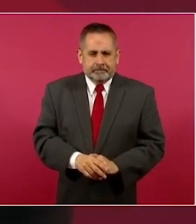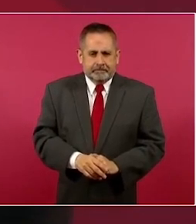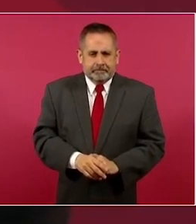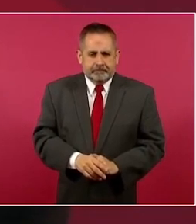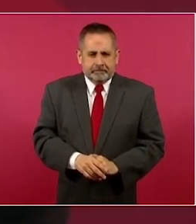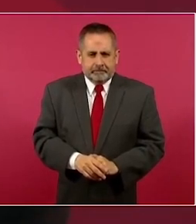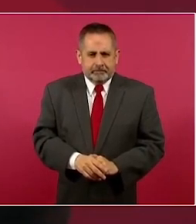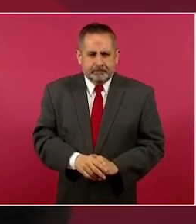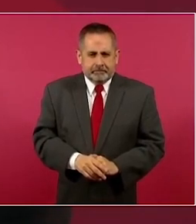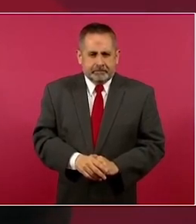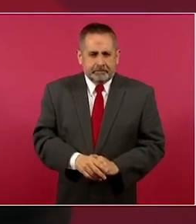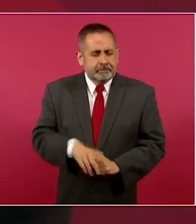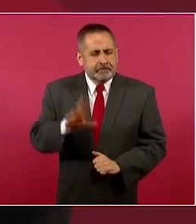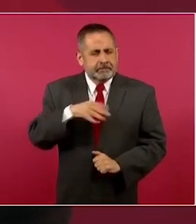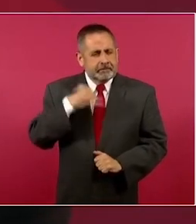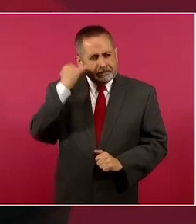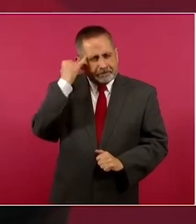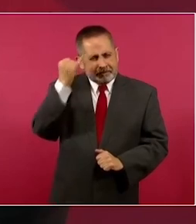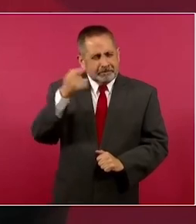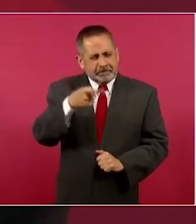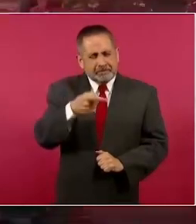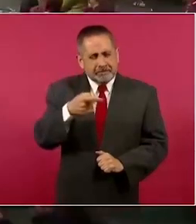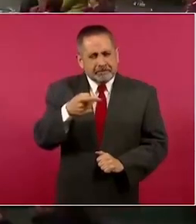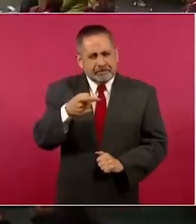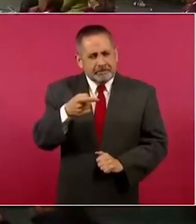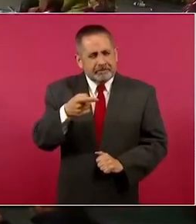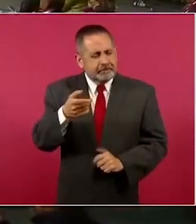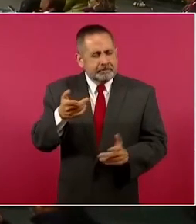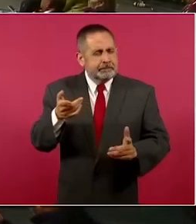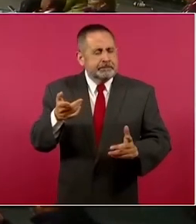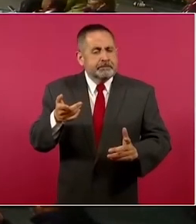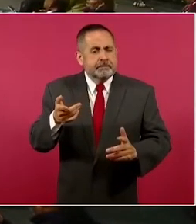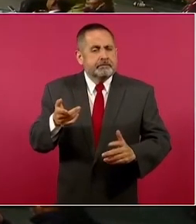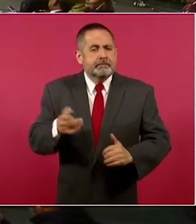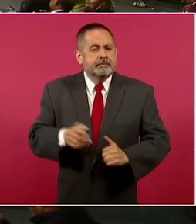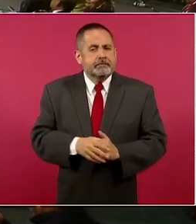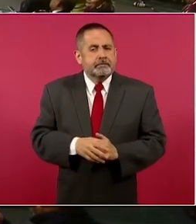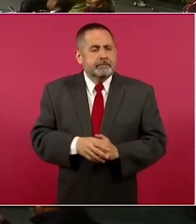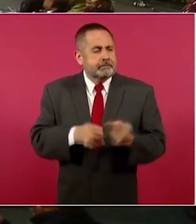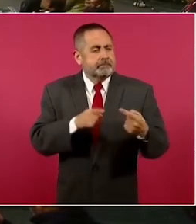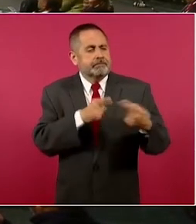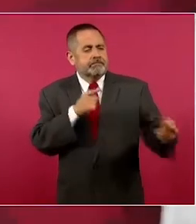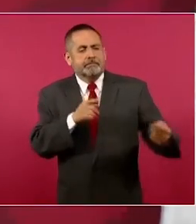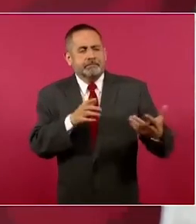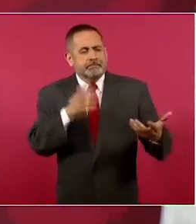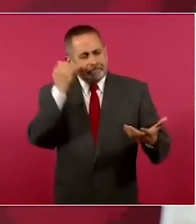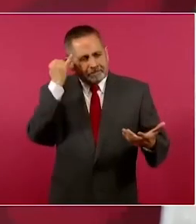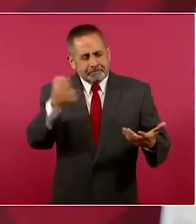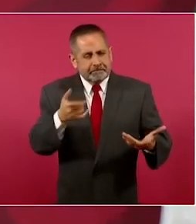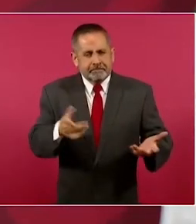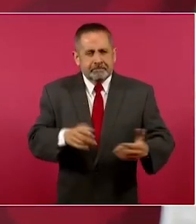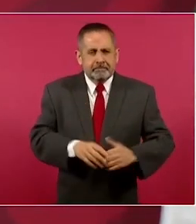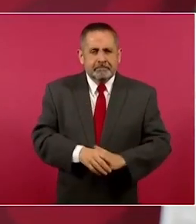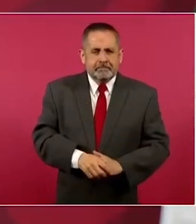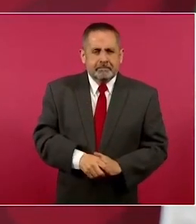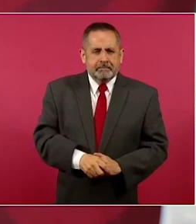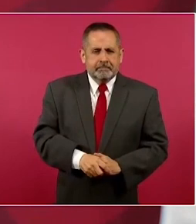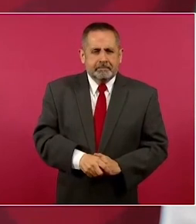Porque imagínense nuestros adversarios, ¿no?